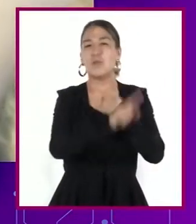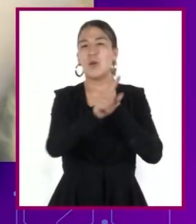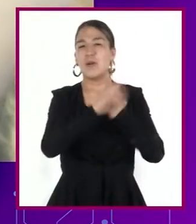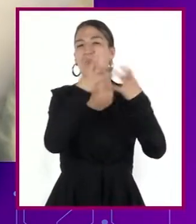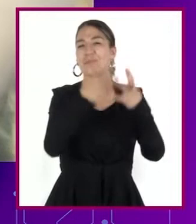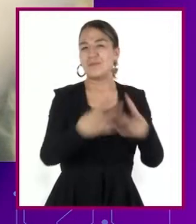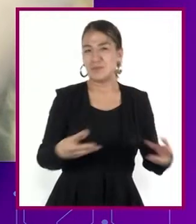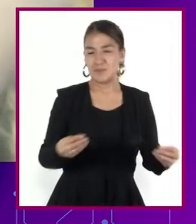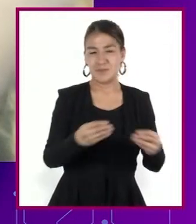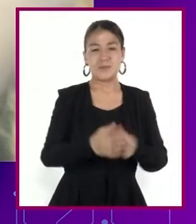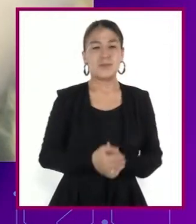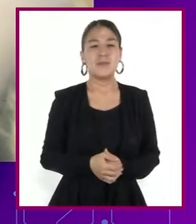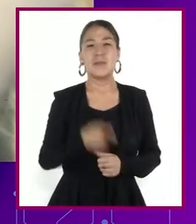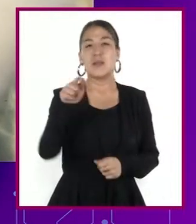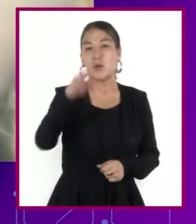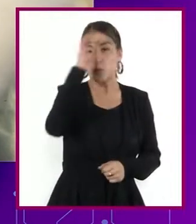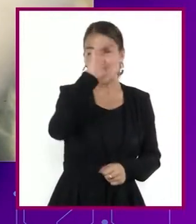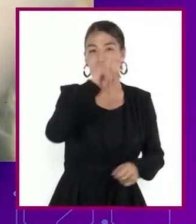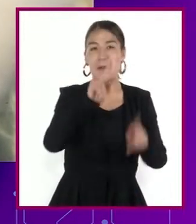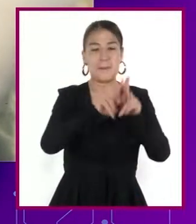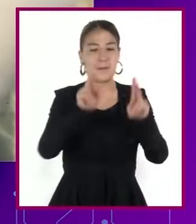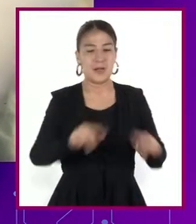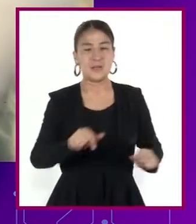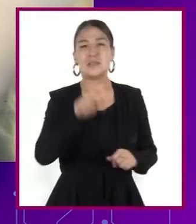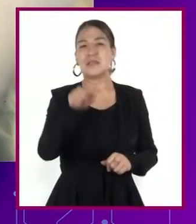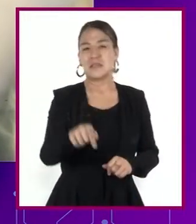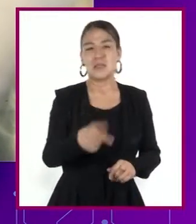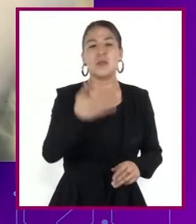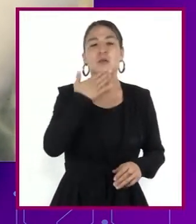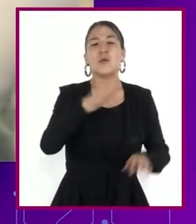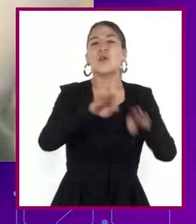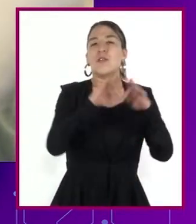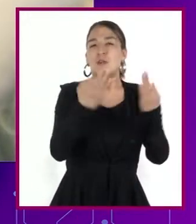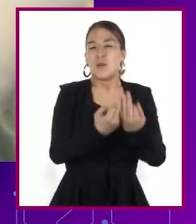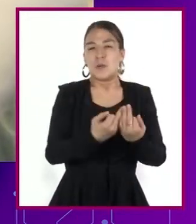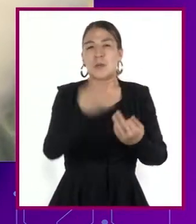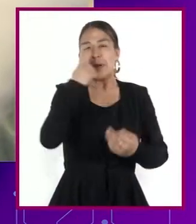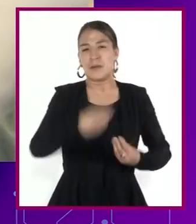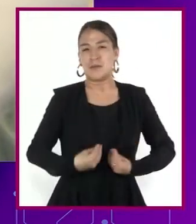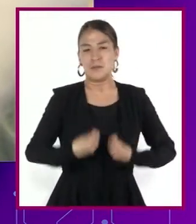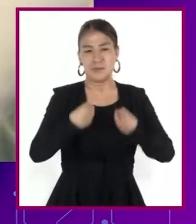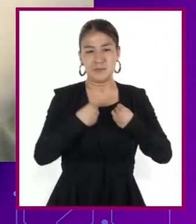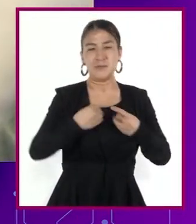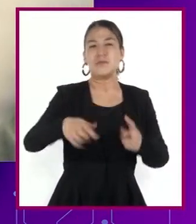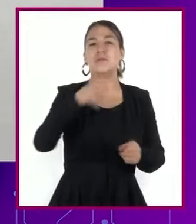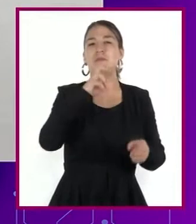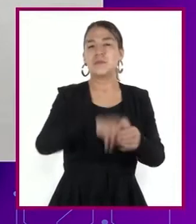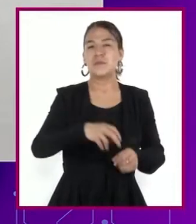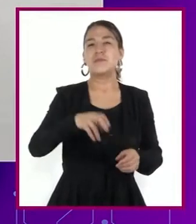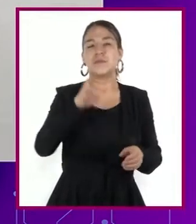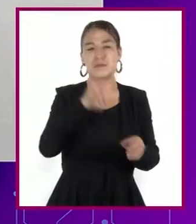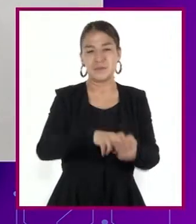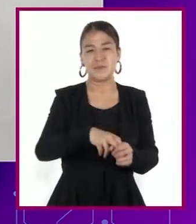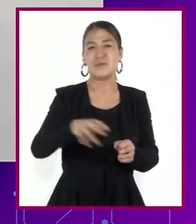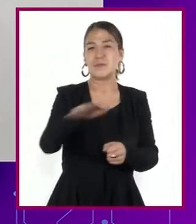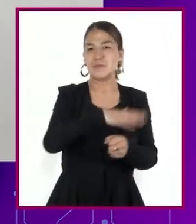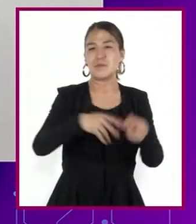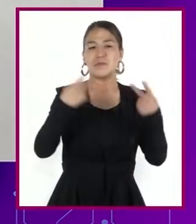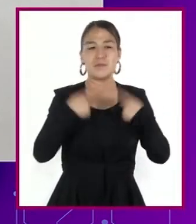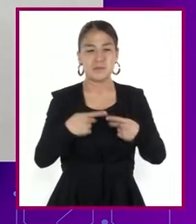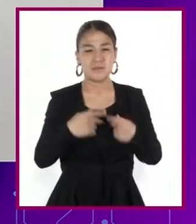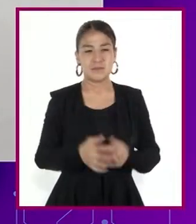que la cultura de paz debería ser una forma adecuada de vivir en y entre las sociedades. Porque